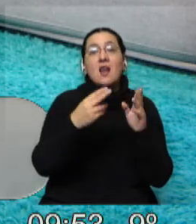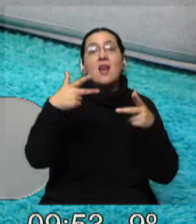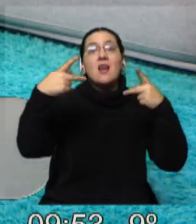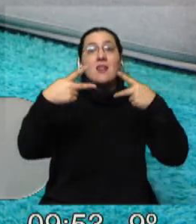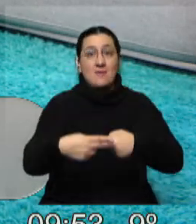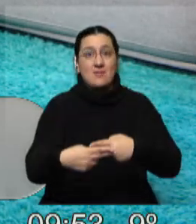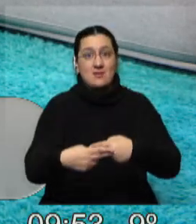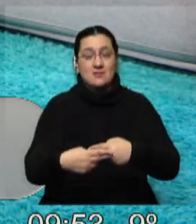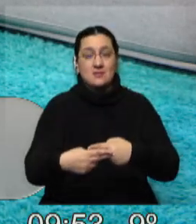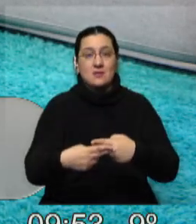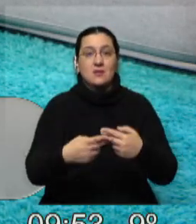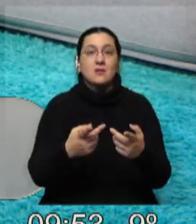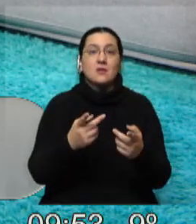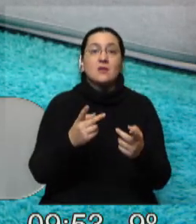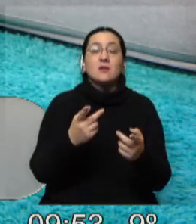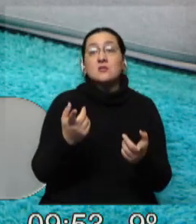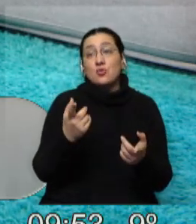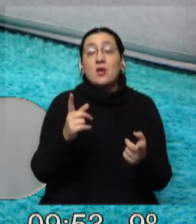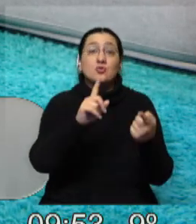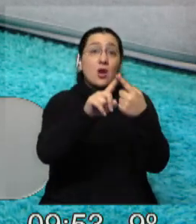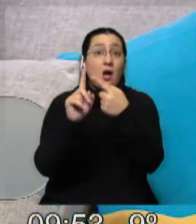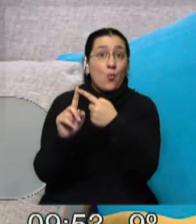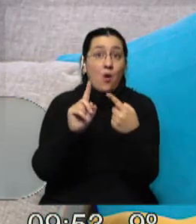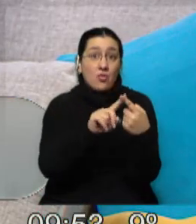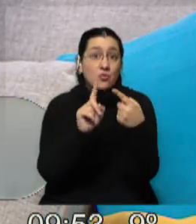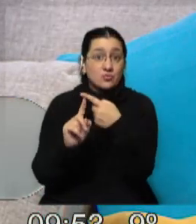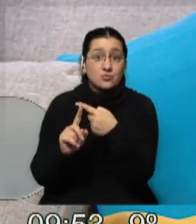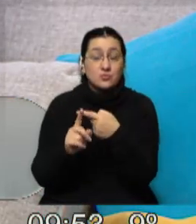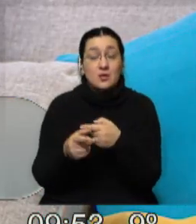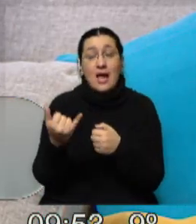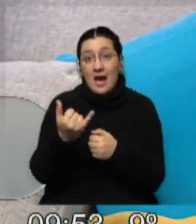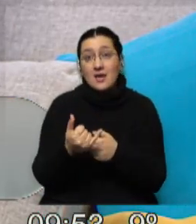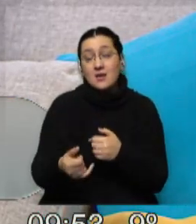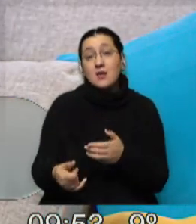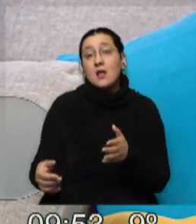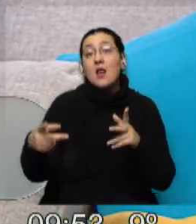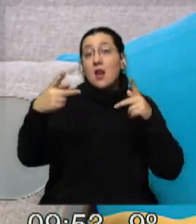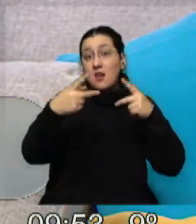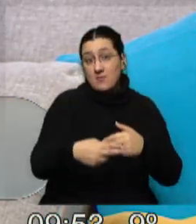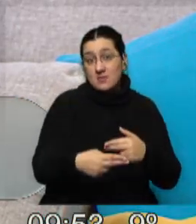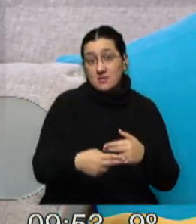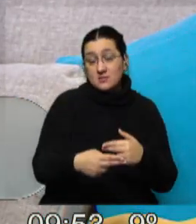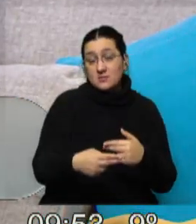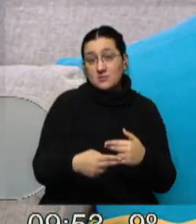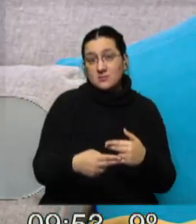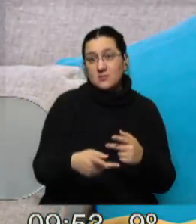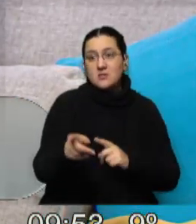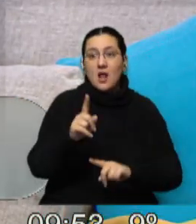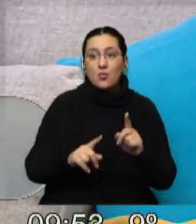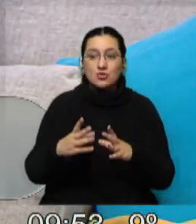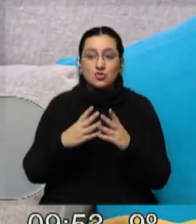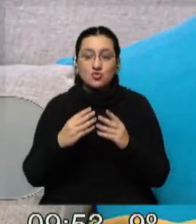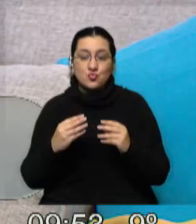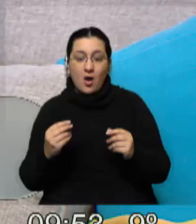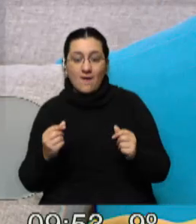que dependen las distintas comunidades, los llaman límites franqueables o infranqueables, o los que son